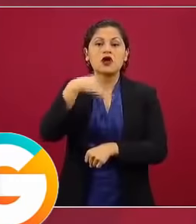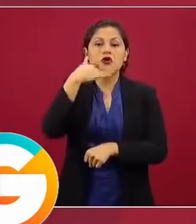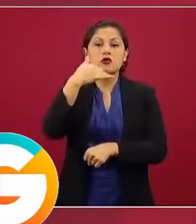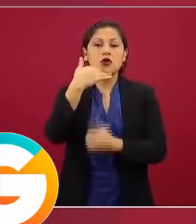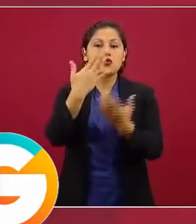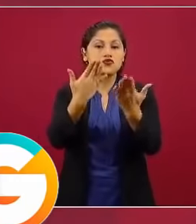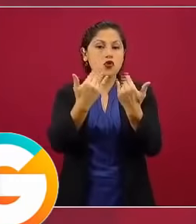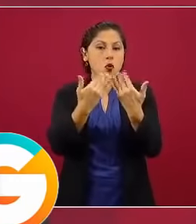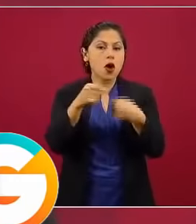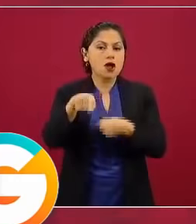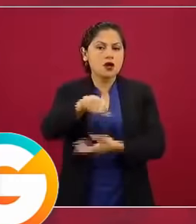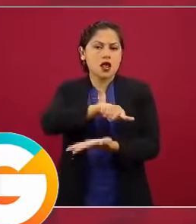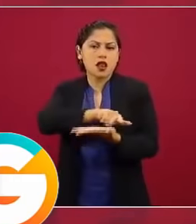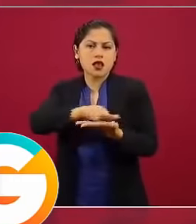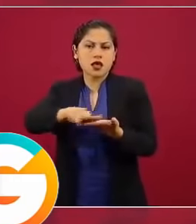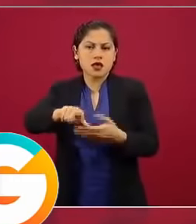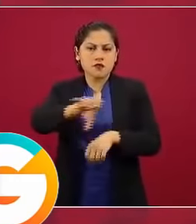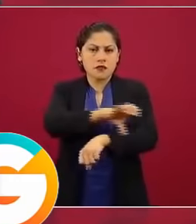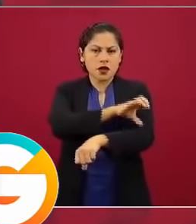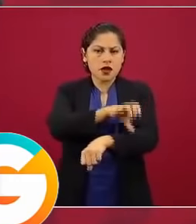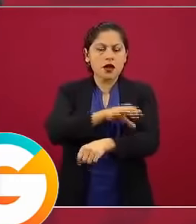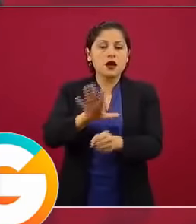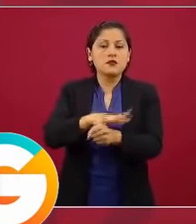porque generan energía con gas,